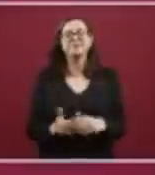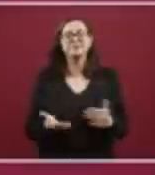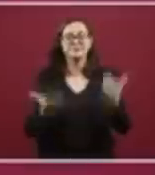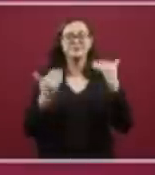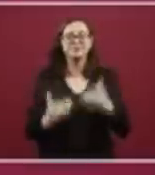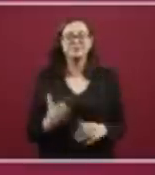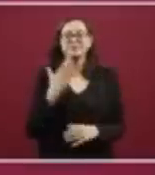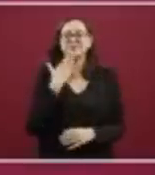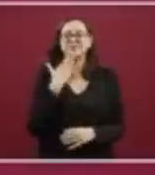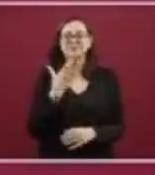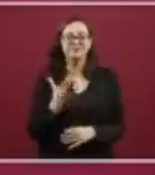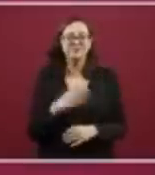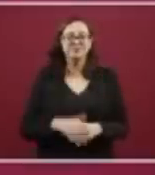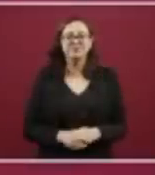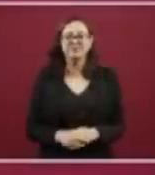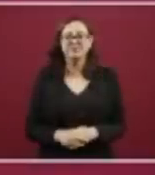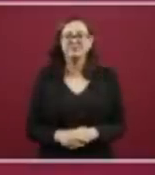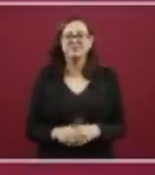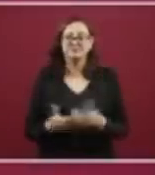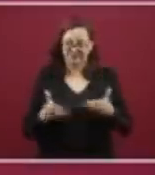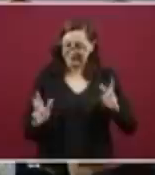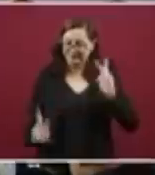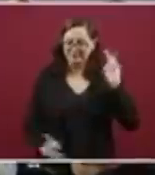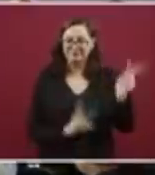ahora sí, abramos.